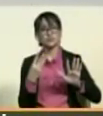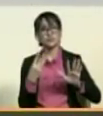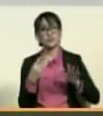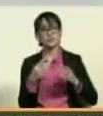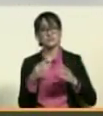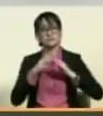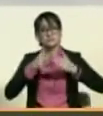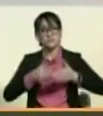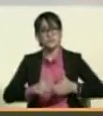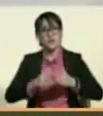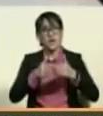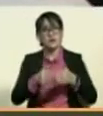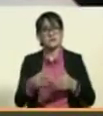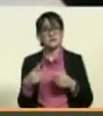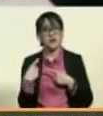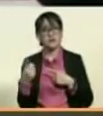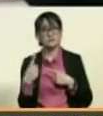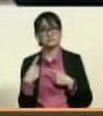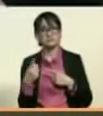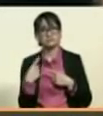8 lanchas de pasajeros.